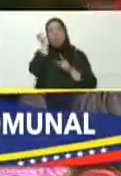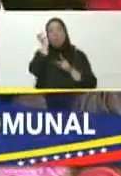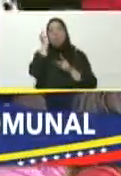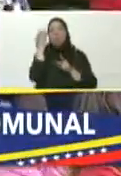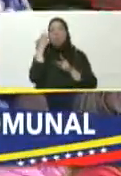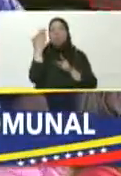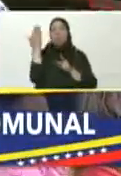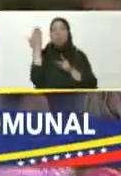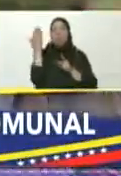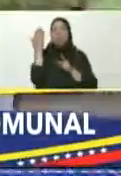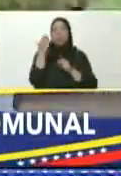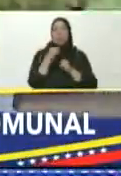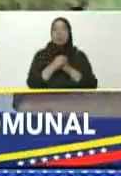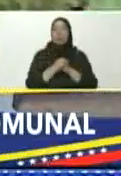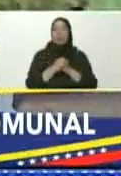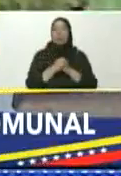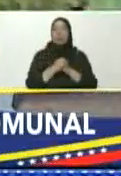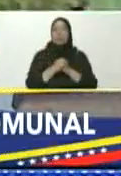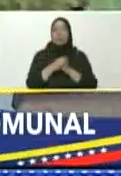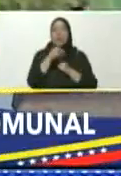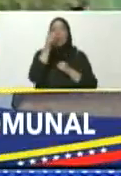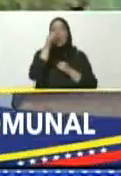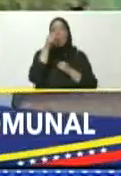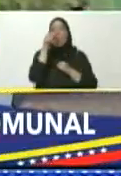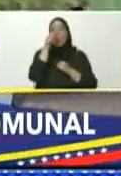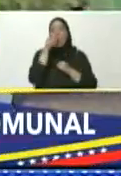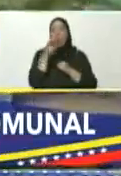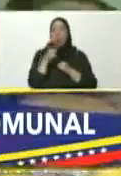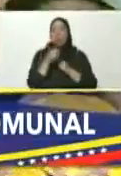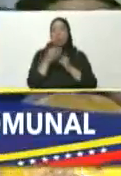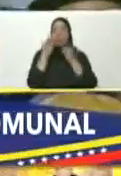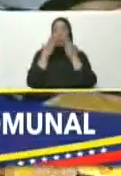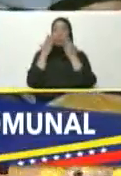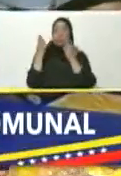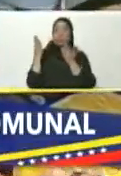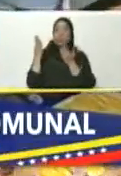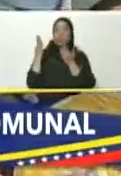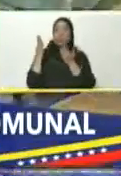Blanquita. Elizabeth González, Bicentenario 1A.